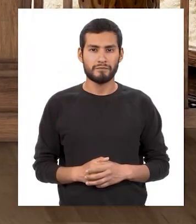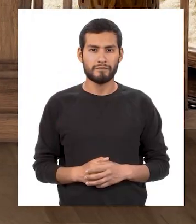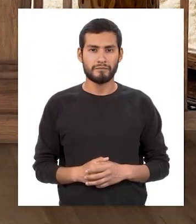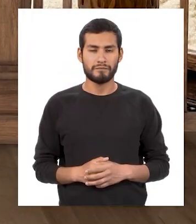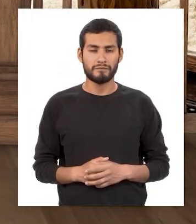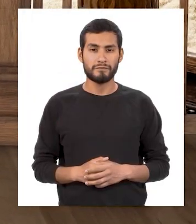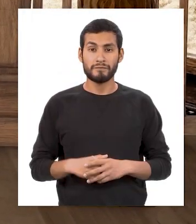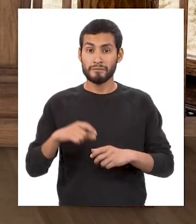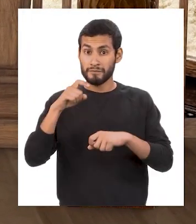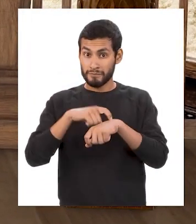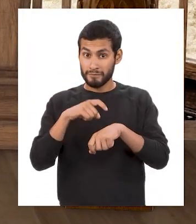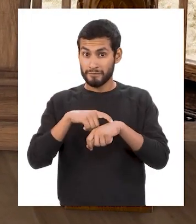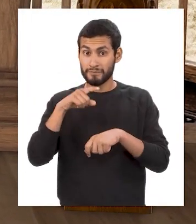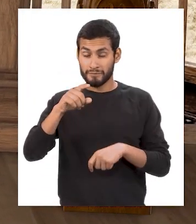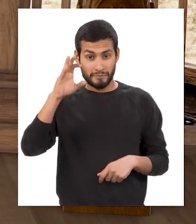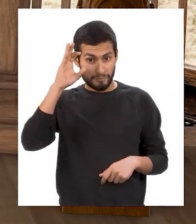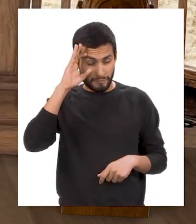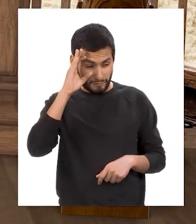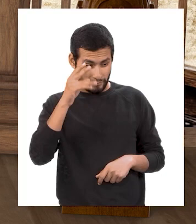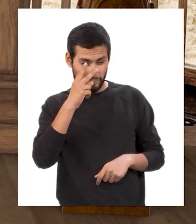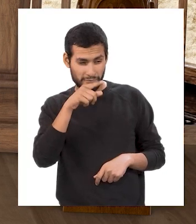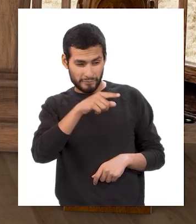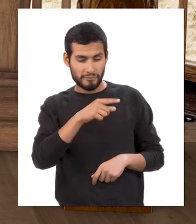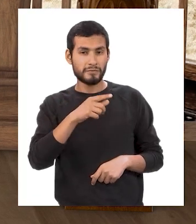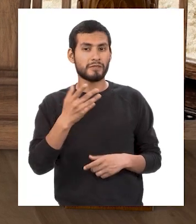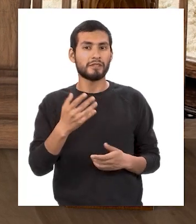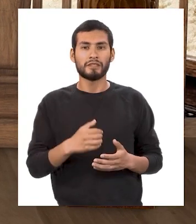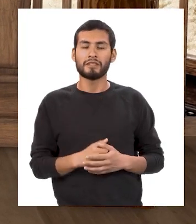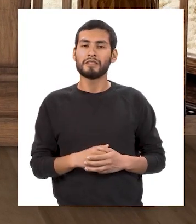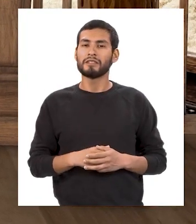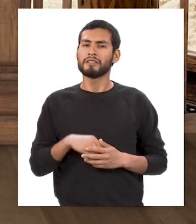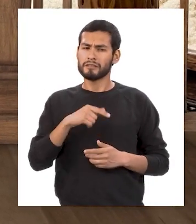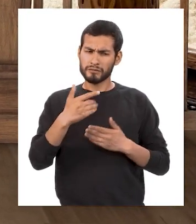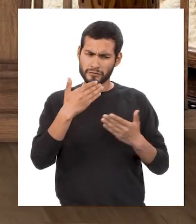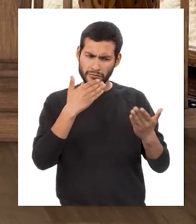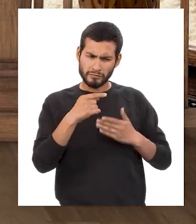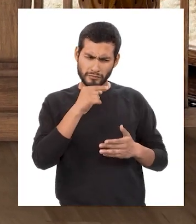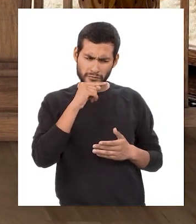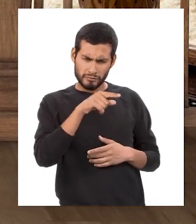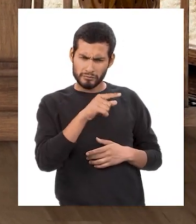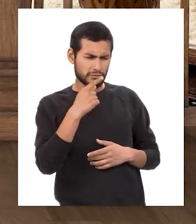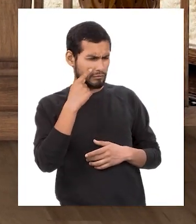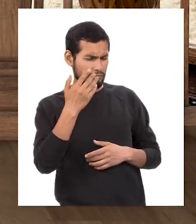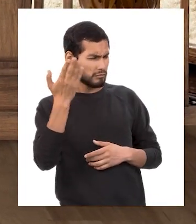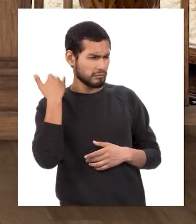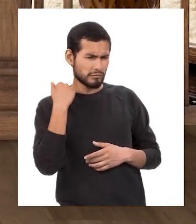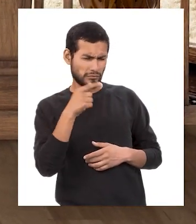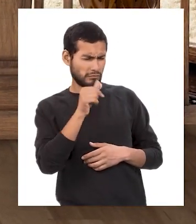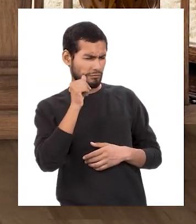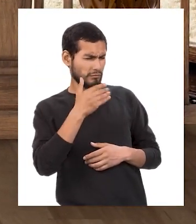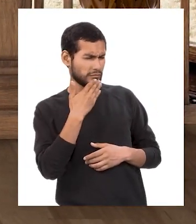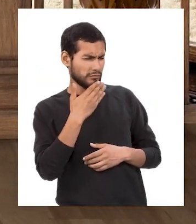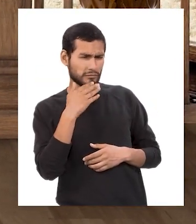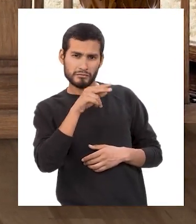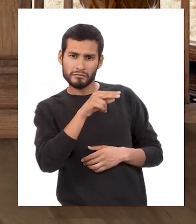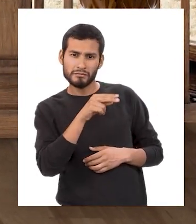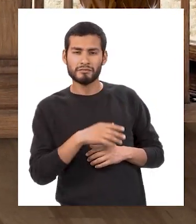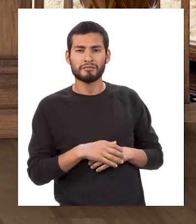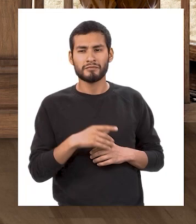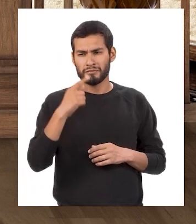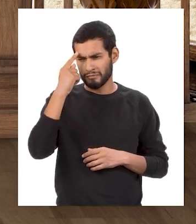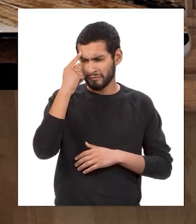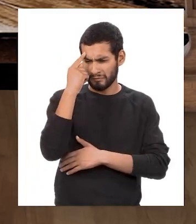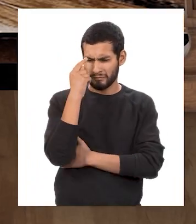Fue entonces que Fix vio a Phileas conversar con una mujer que no había visto antes. Entonces pensó...